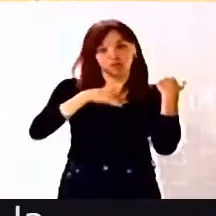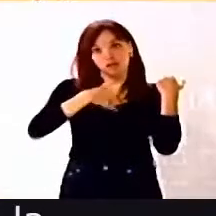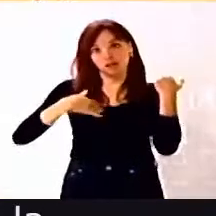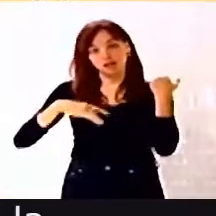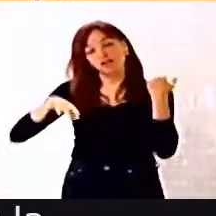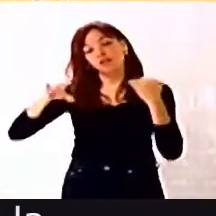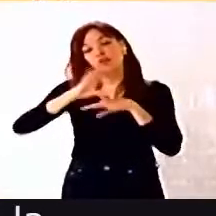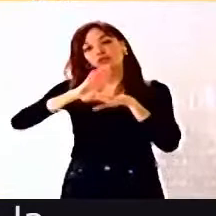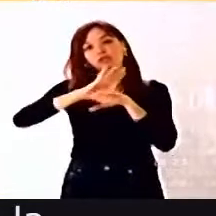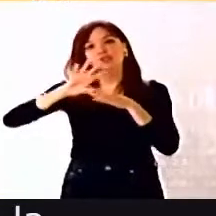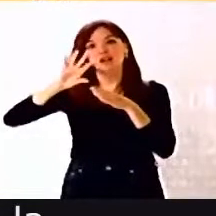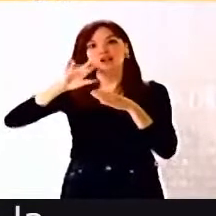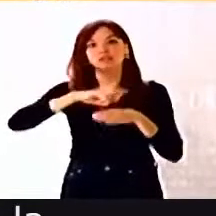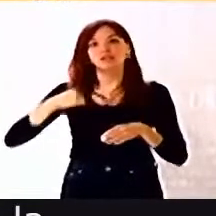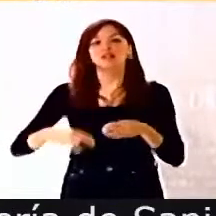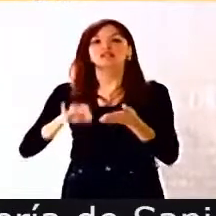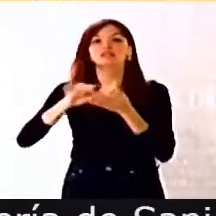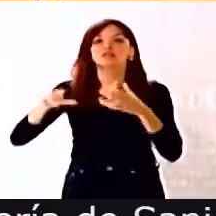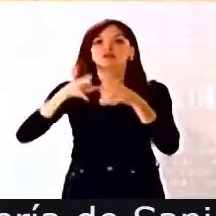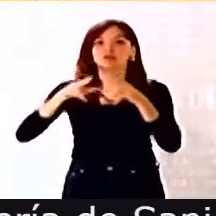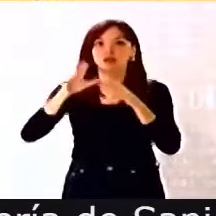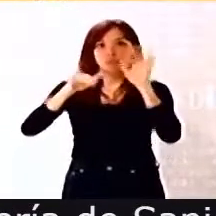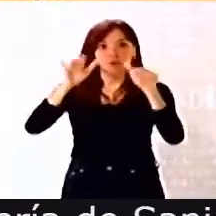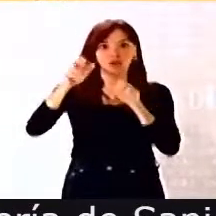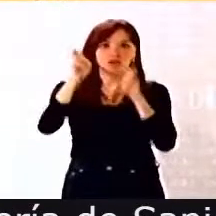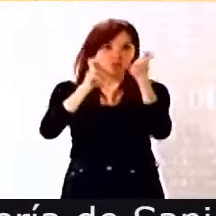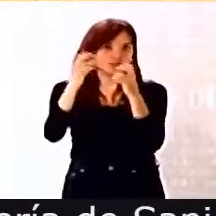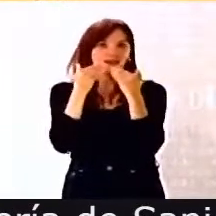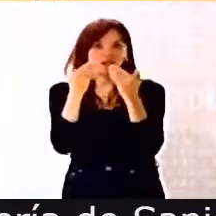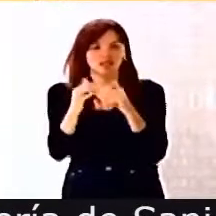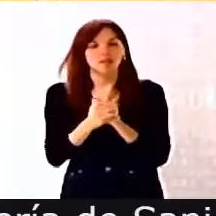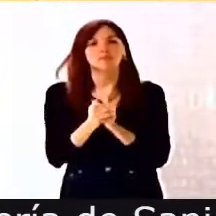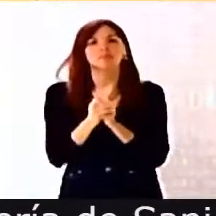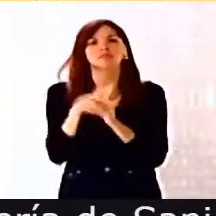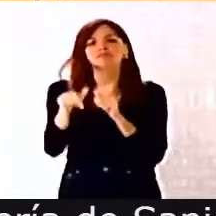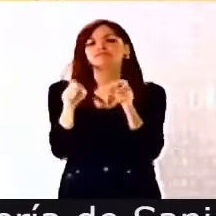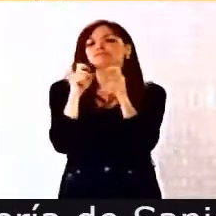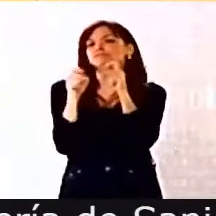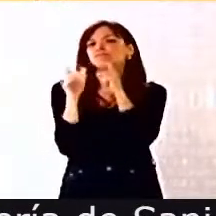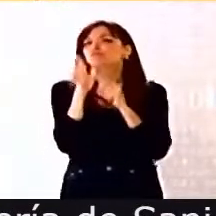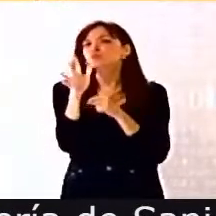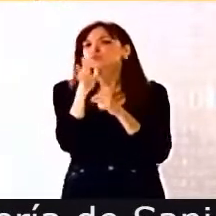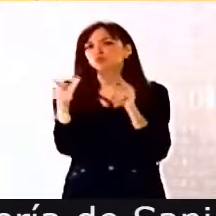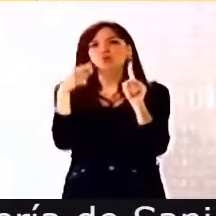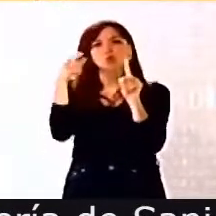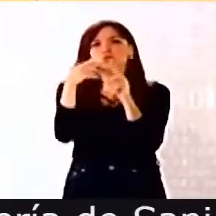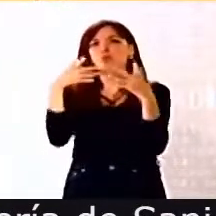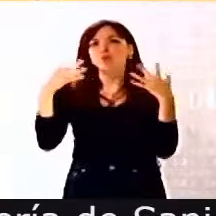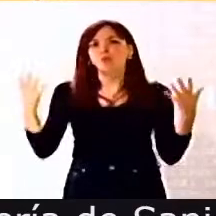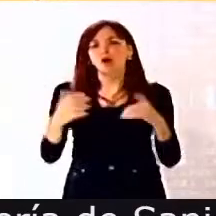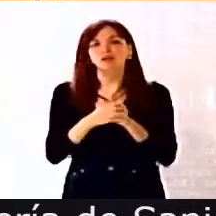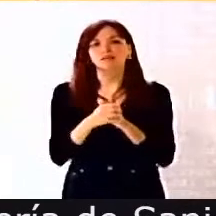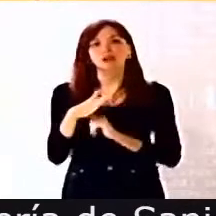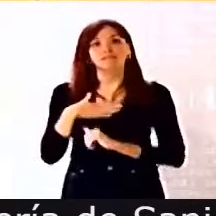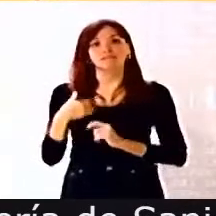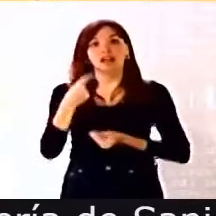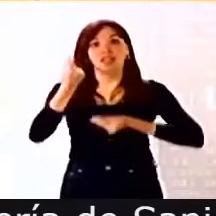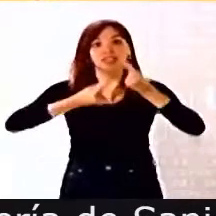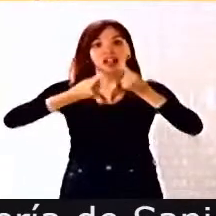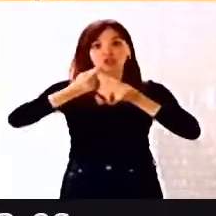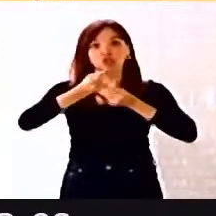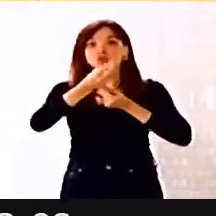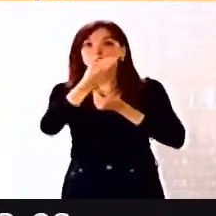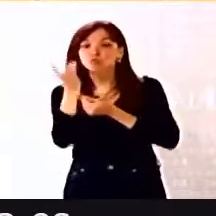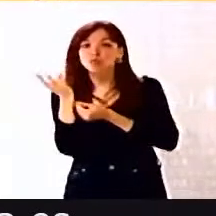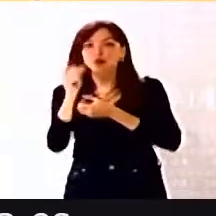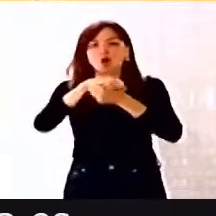Sanidad y Servicios Sociales. El objetivo de la rueda de prensa es proporcionarles los datos de la evolución de